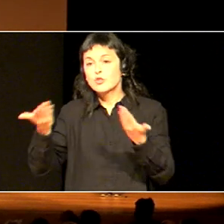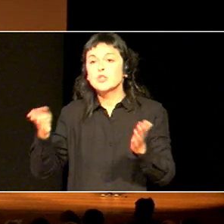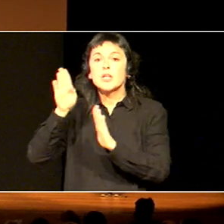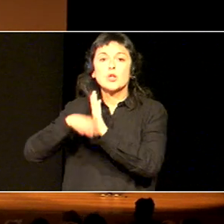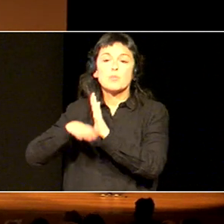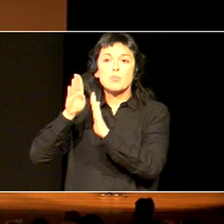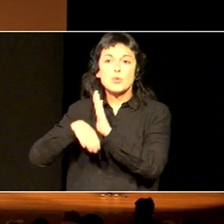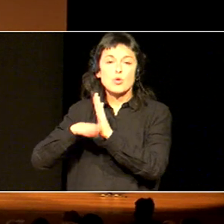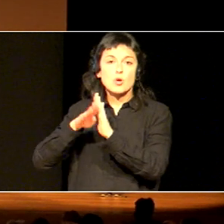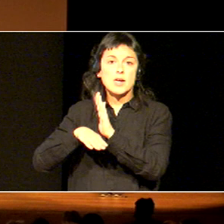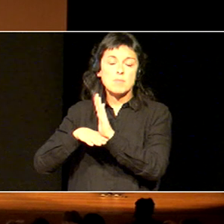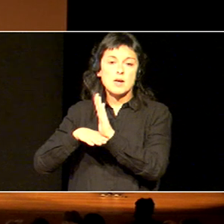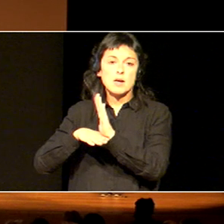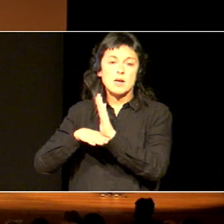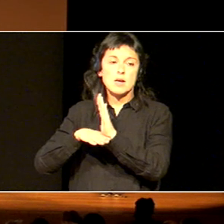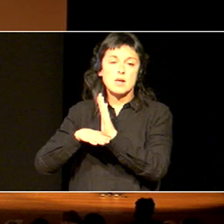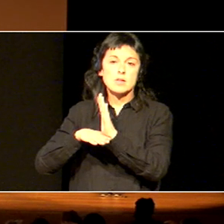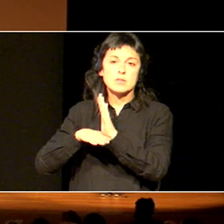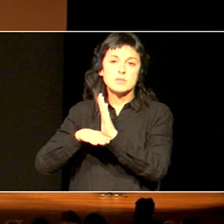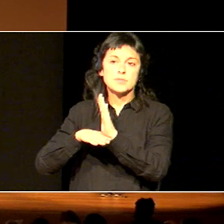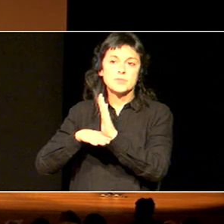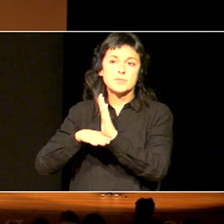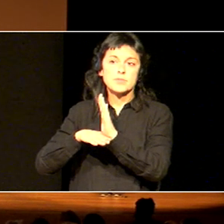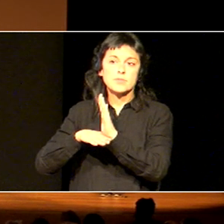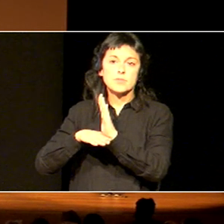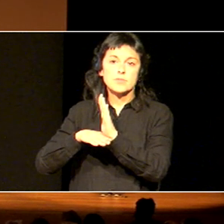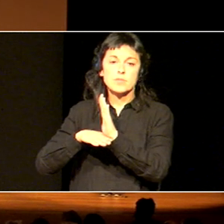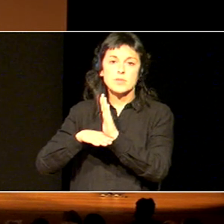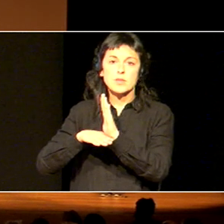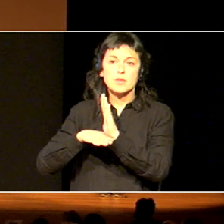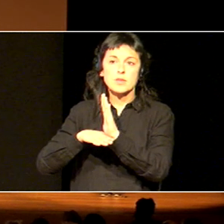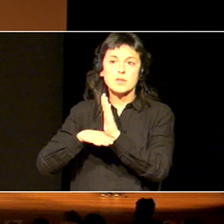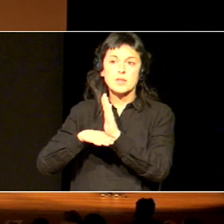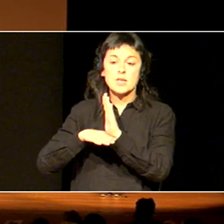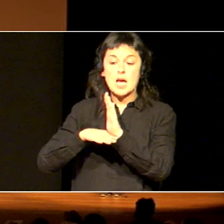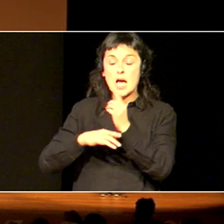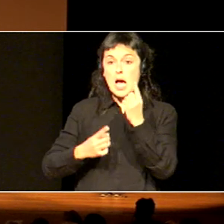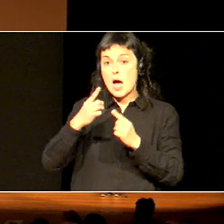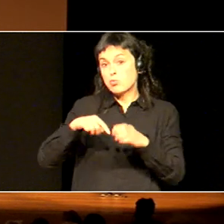dira kasu batzuk, plaza batzuk, gordeta diputazioko edo aldundiko ikasleentzat.